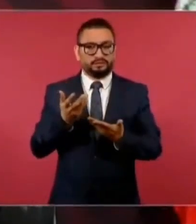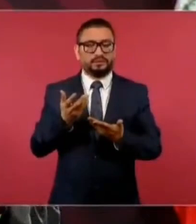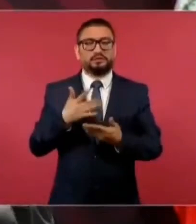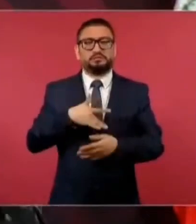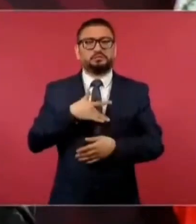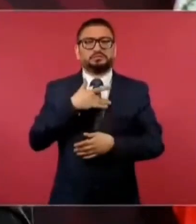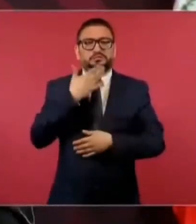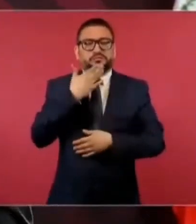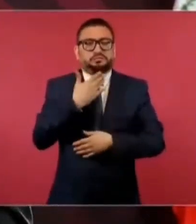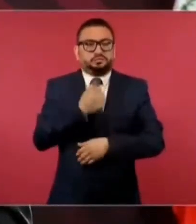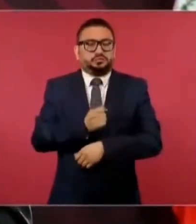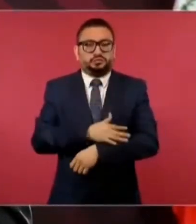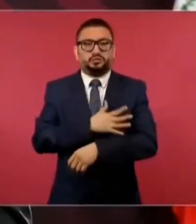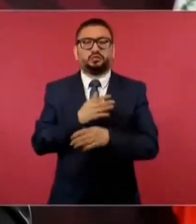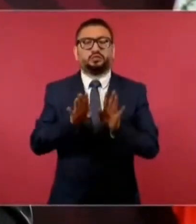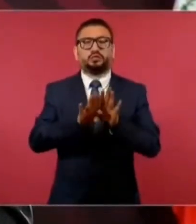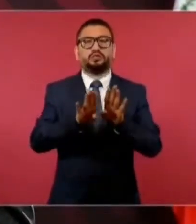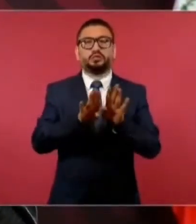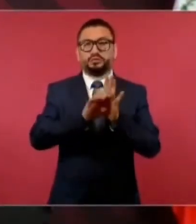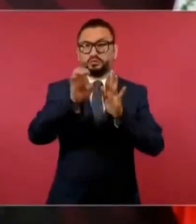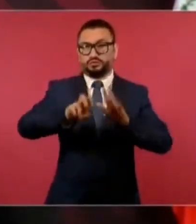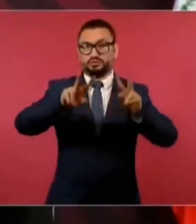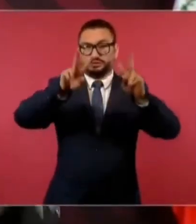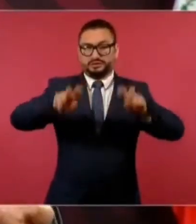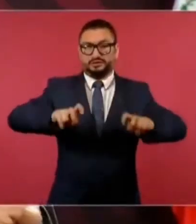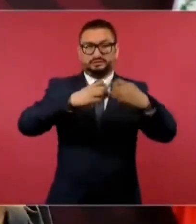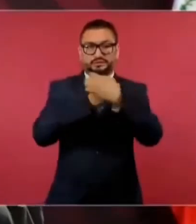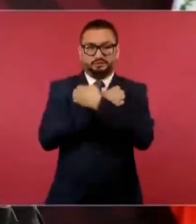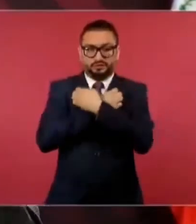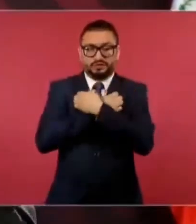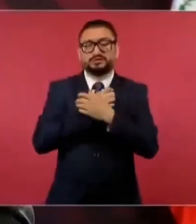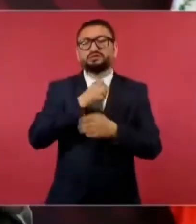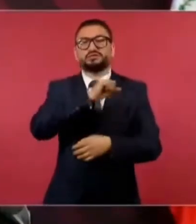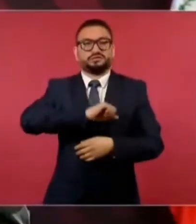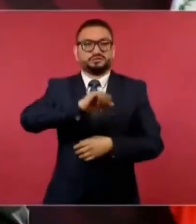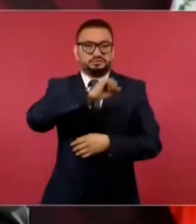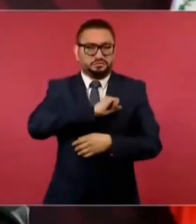satisfactorios como la educación, como la salud, ¿no?